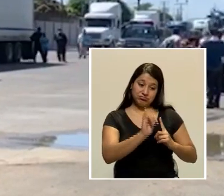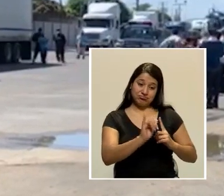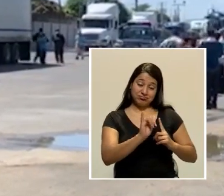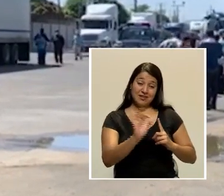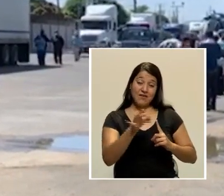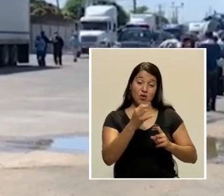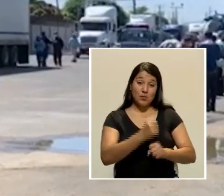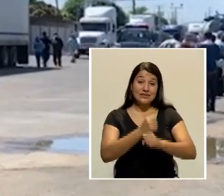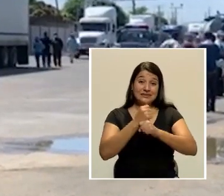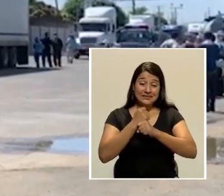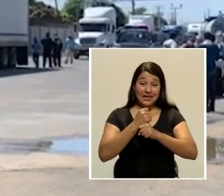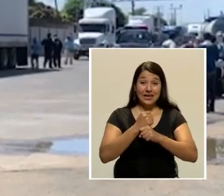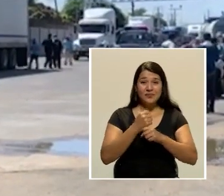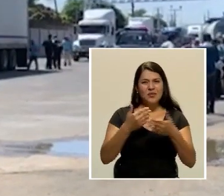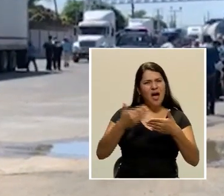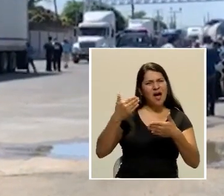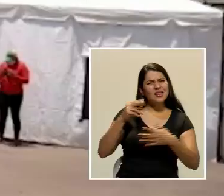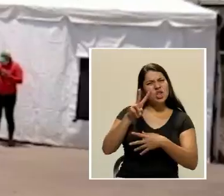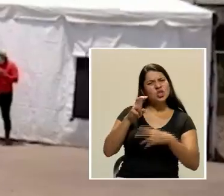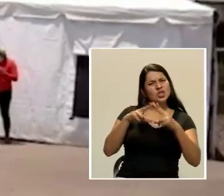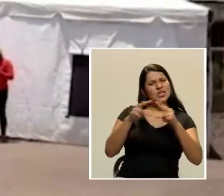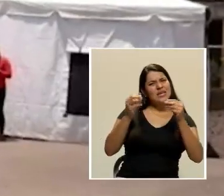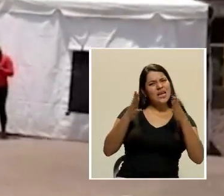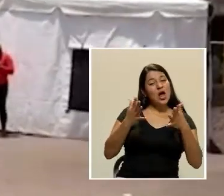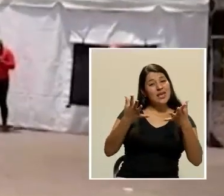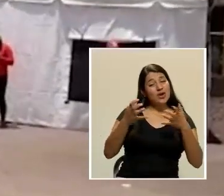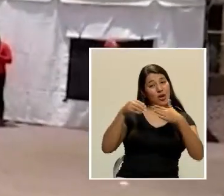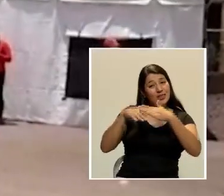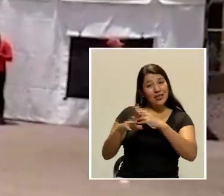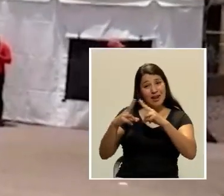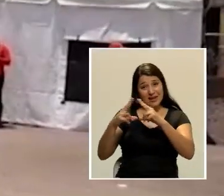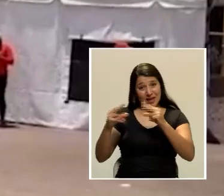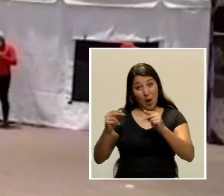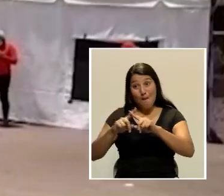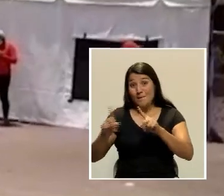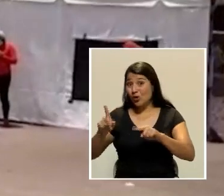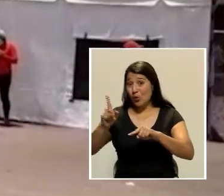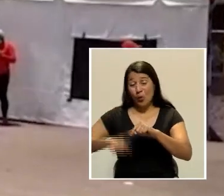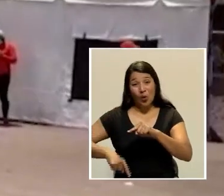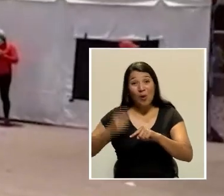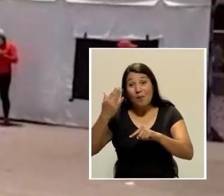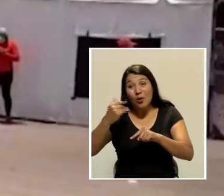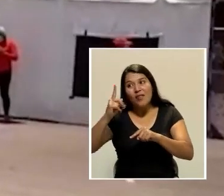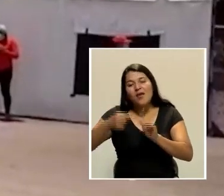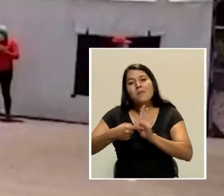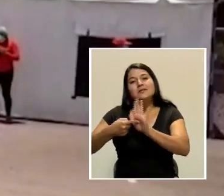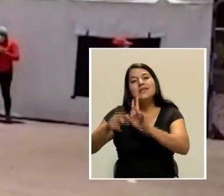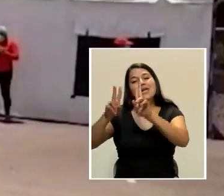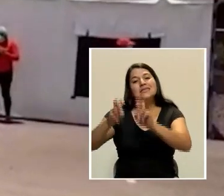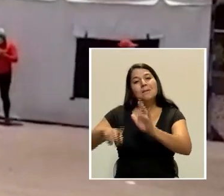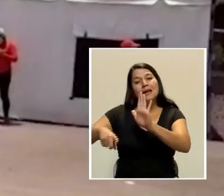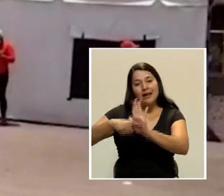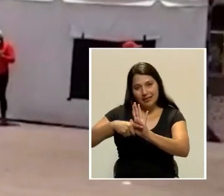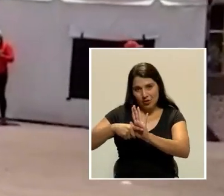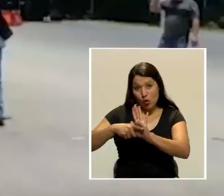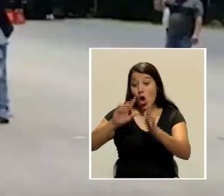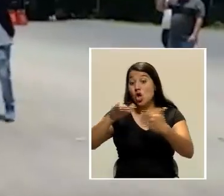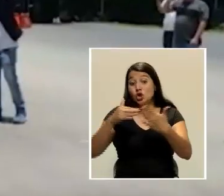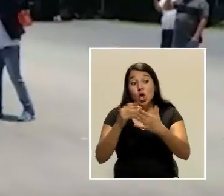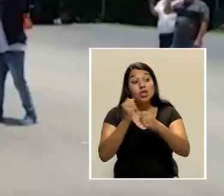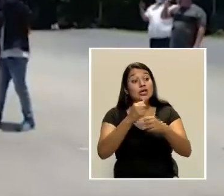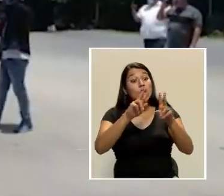Migración para que los 21 nicaragüenses que quieren retornar a su país pero que resultaron positivos con el virus puedan cumplir el aislamiento de